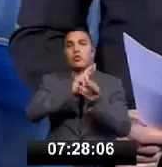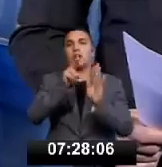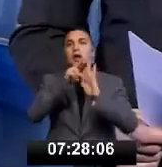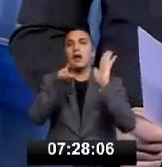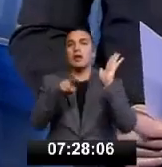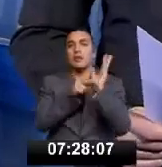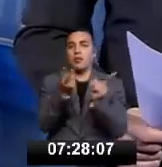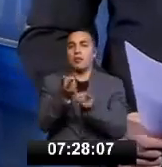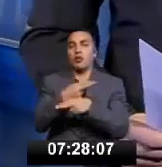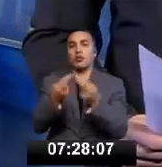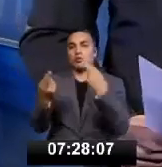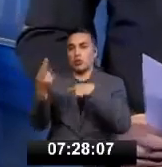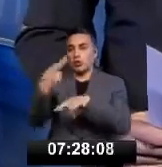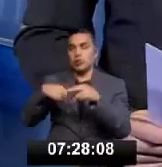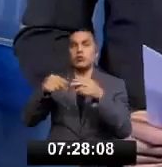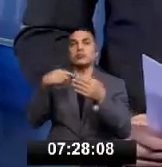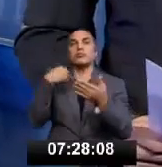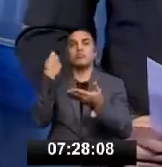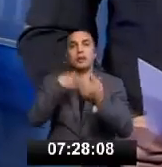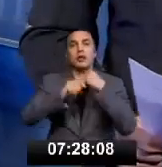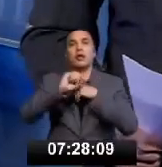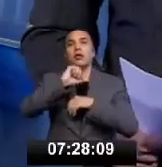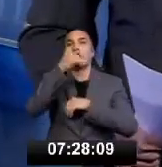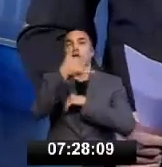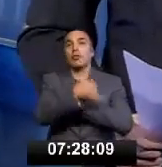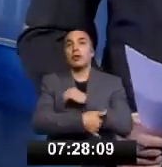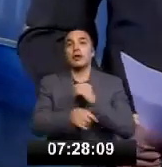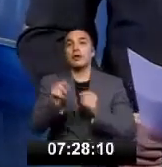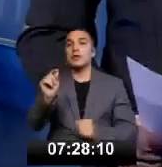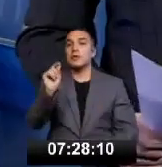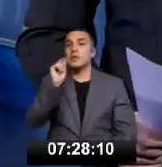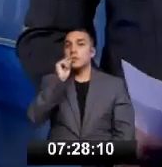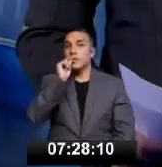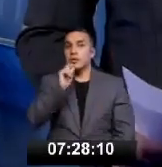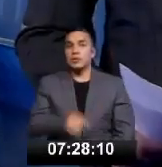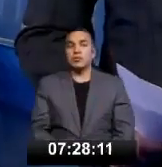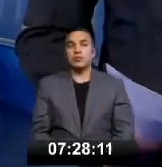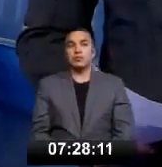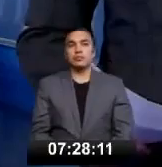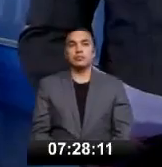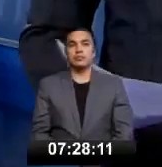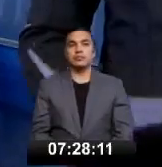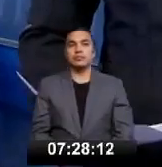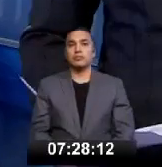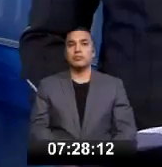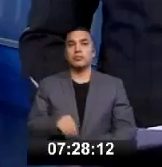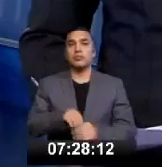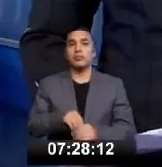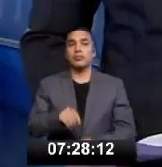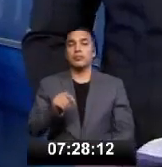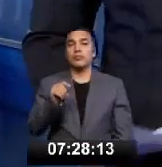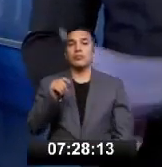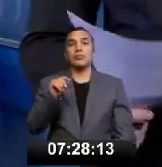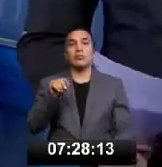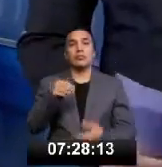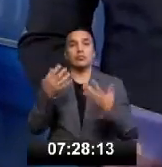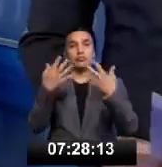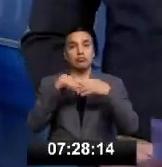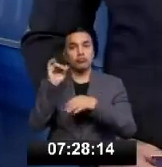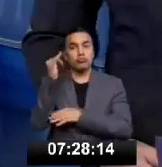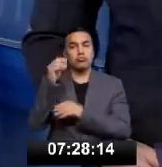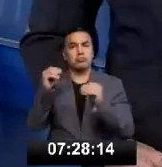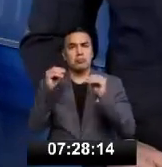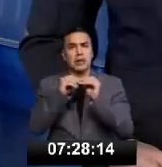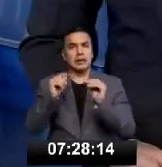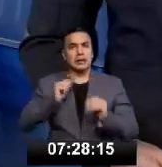la producción, comercialización y exportación del cannabis no psicoactivo y el cáñamo industrial. Los